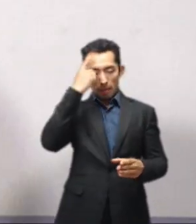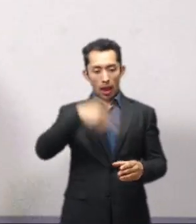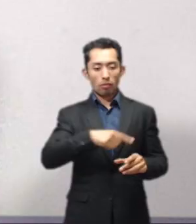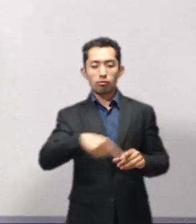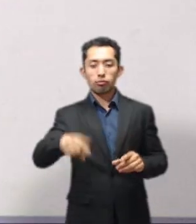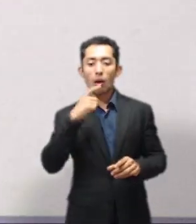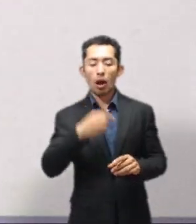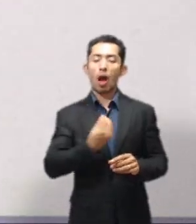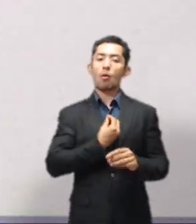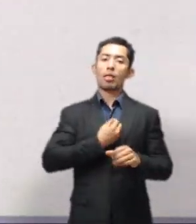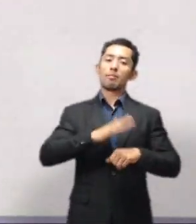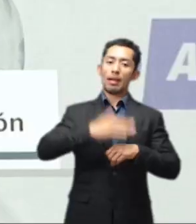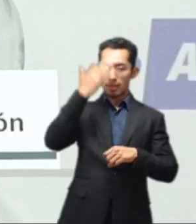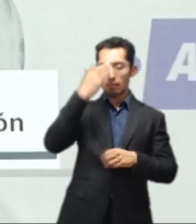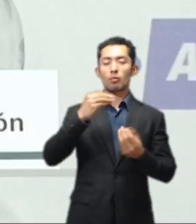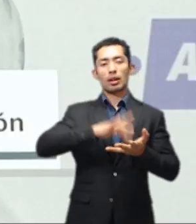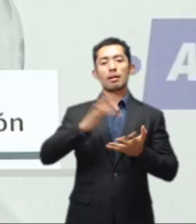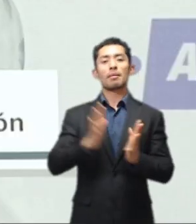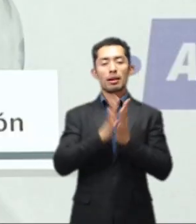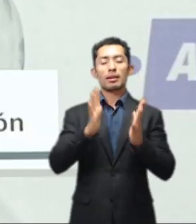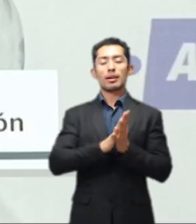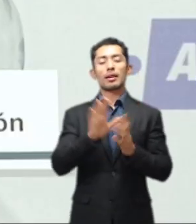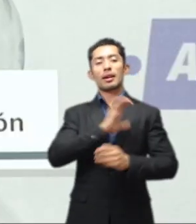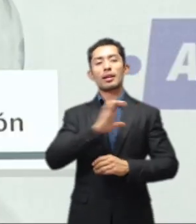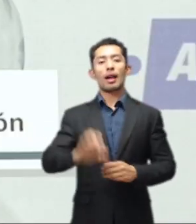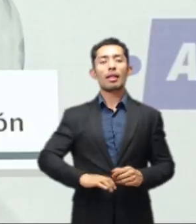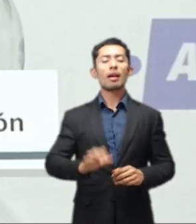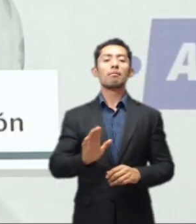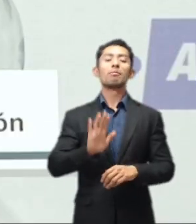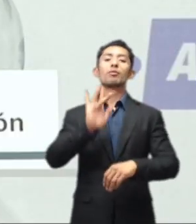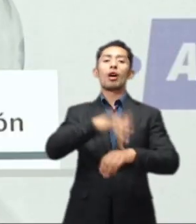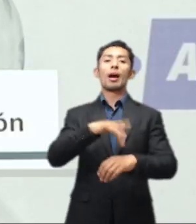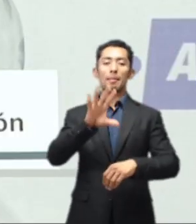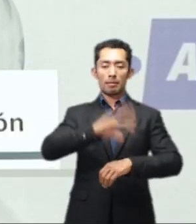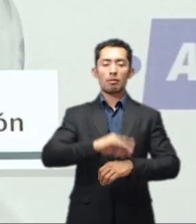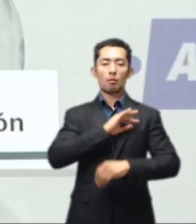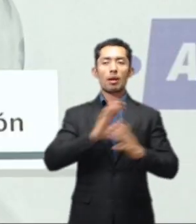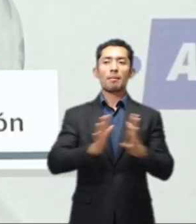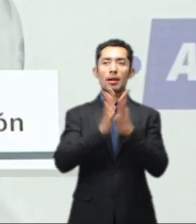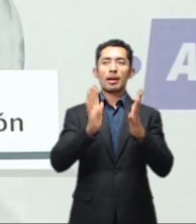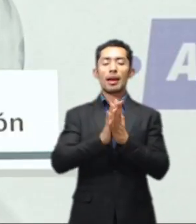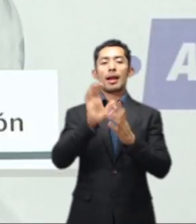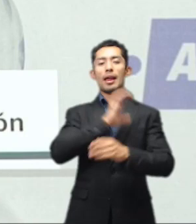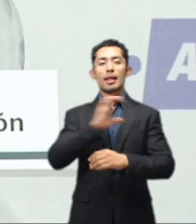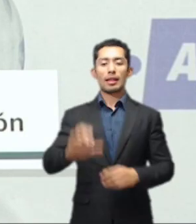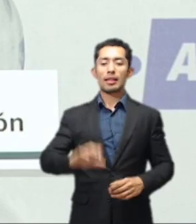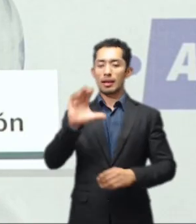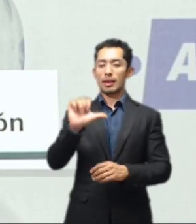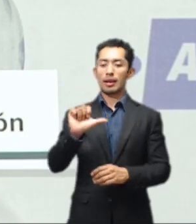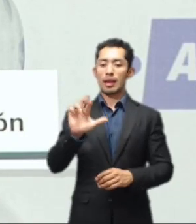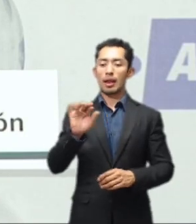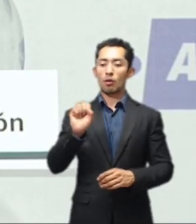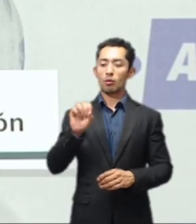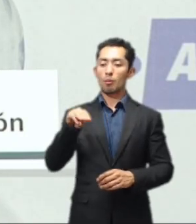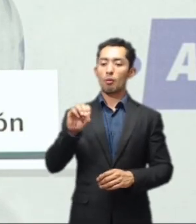tiempo Muchas gracias por su participación candidato le corresponde el turno al candidato Carlos Montaño adelante tiene usted el uso de la